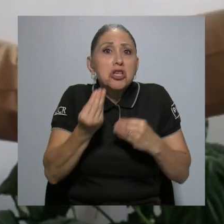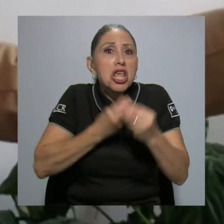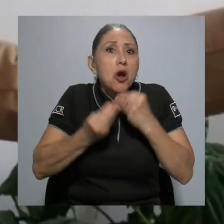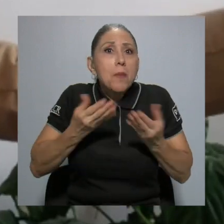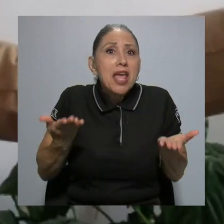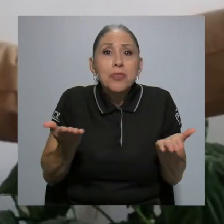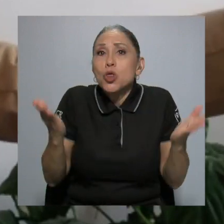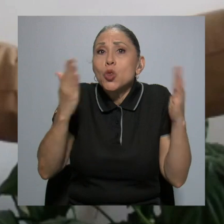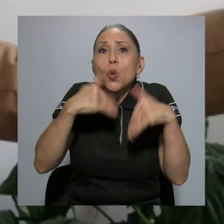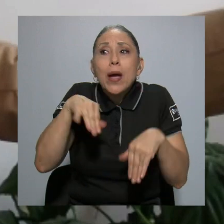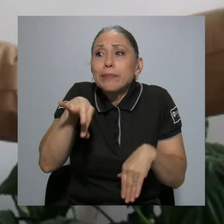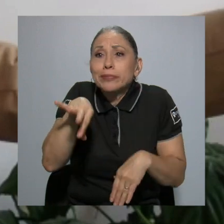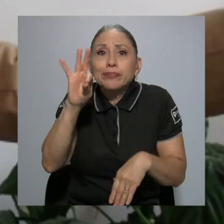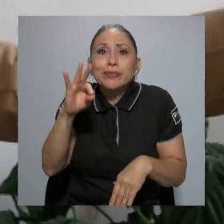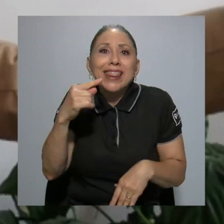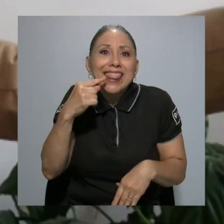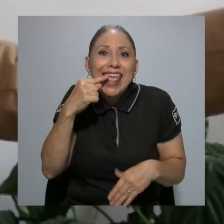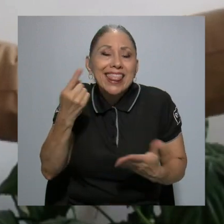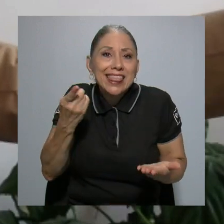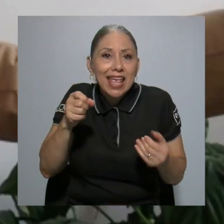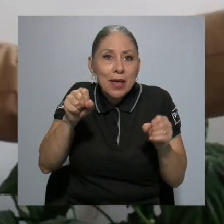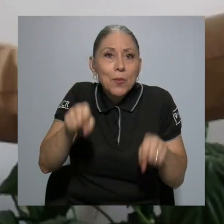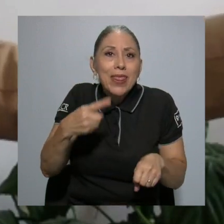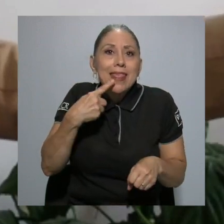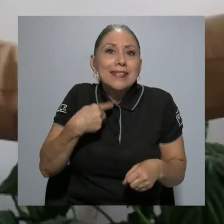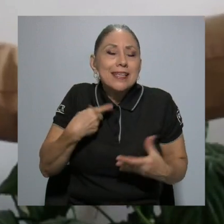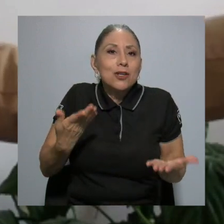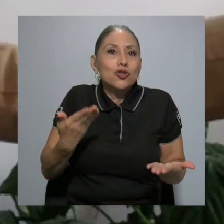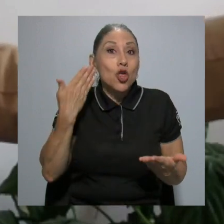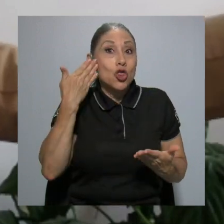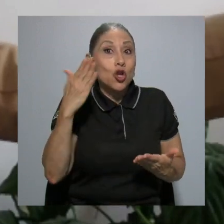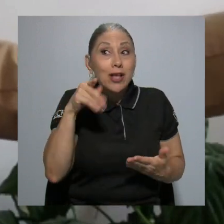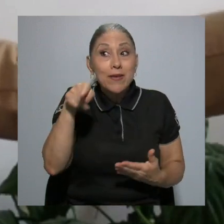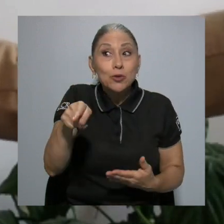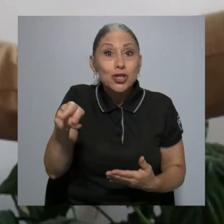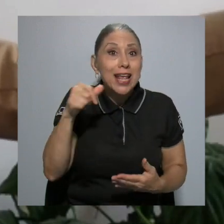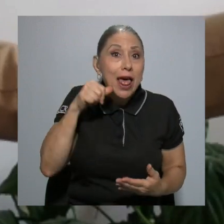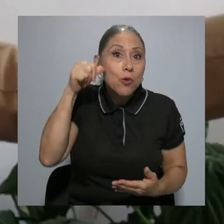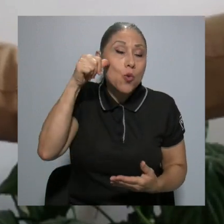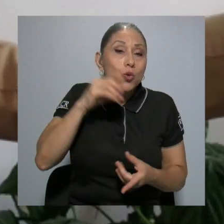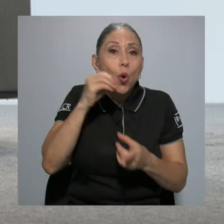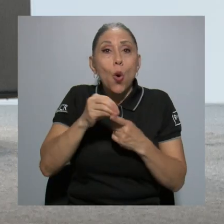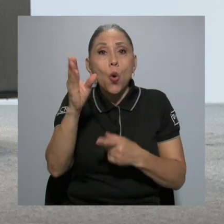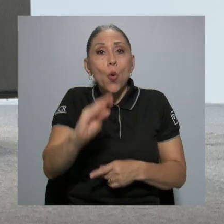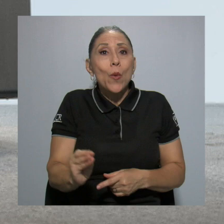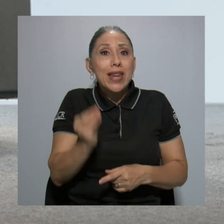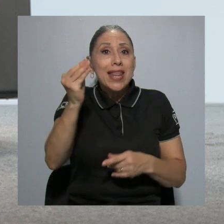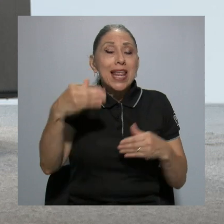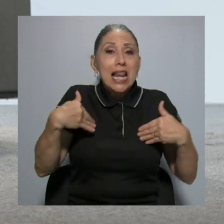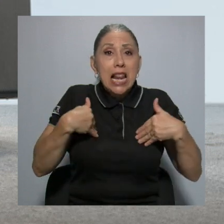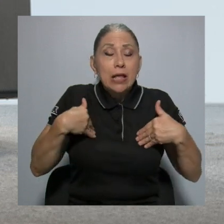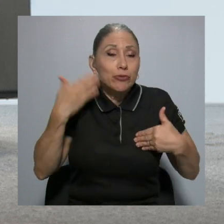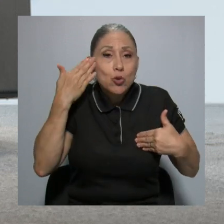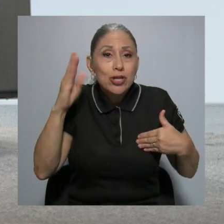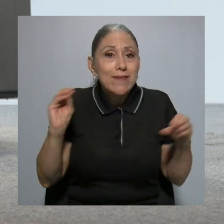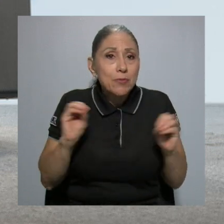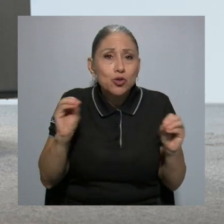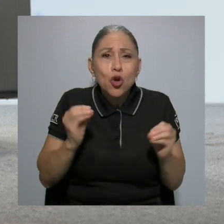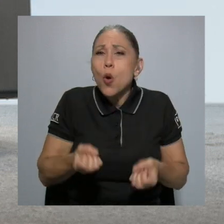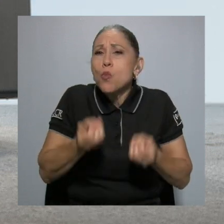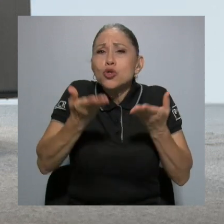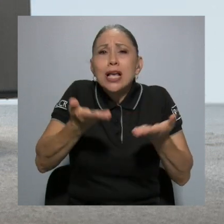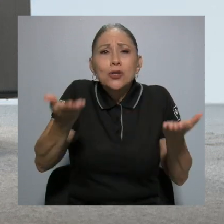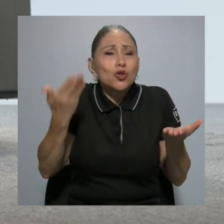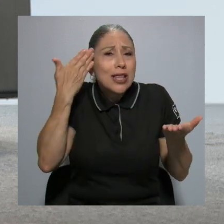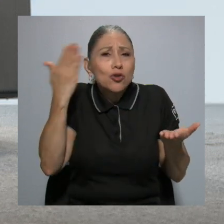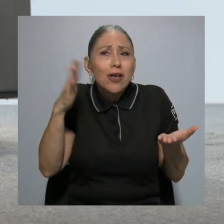un solo diente que nos pueda decir nada del animal. Qué No sabemos si interesante. era un adulto o un juvenil. No sabemos